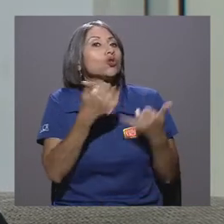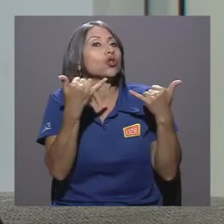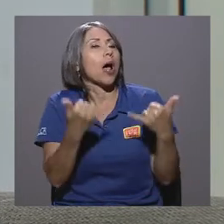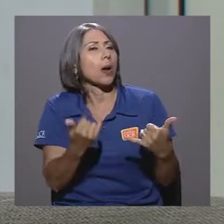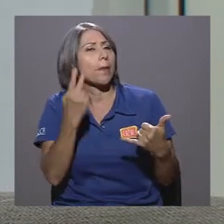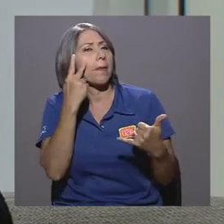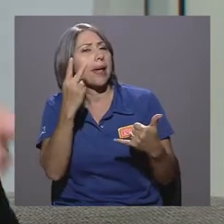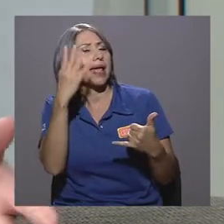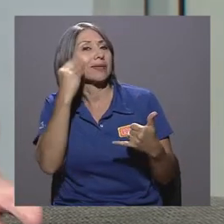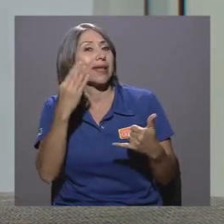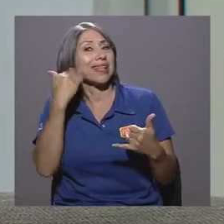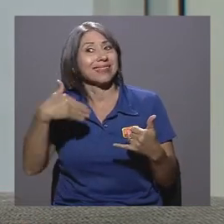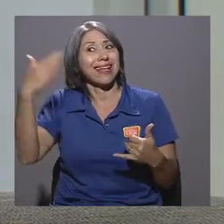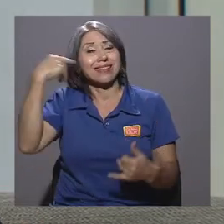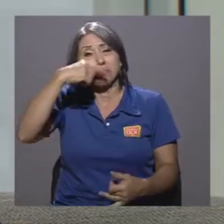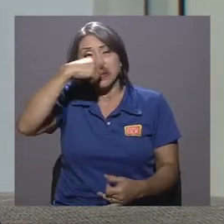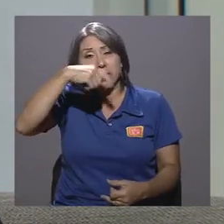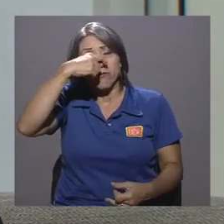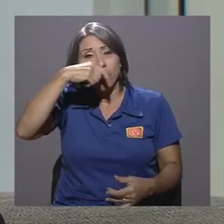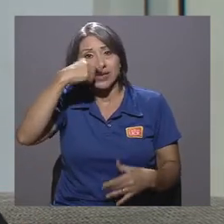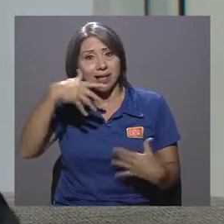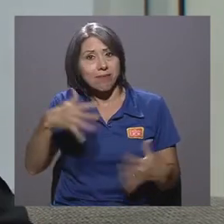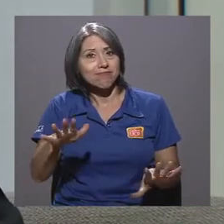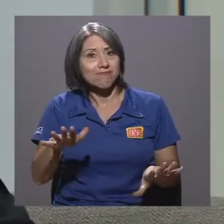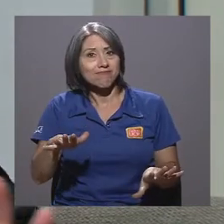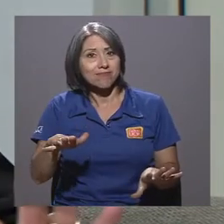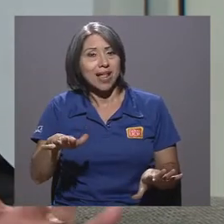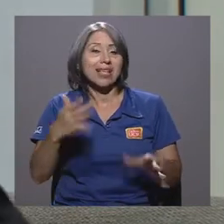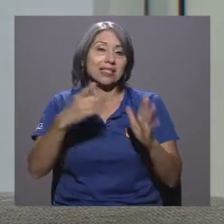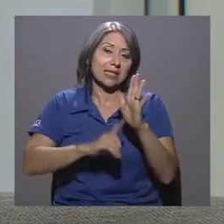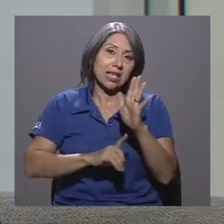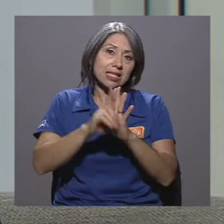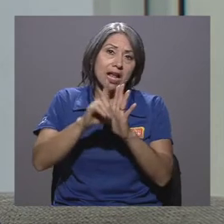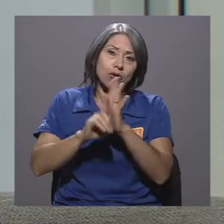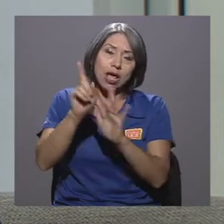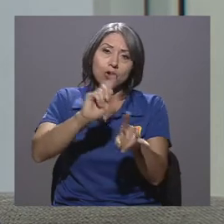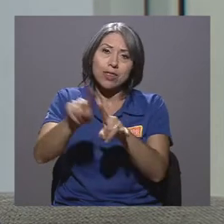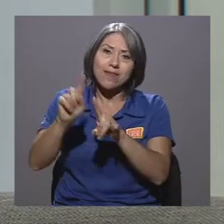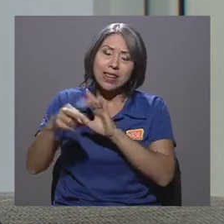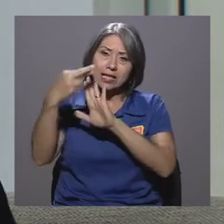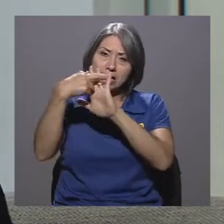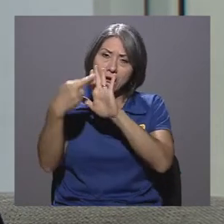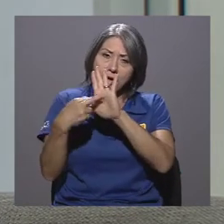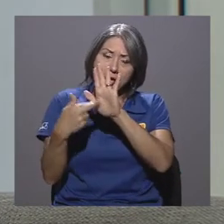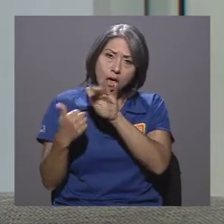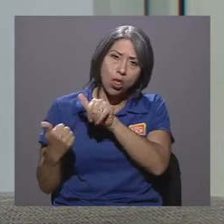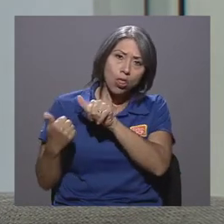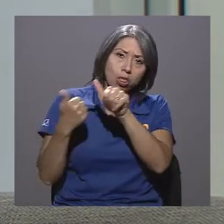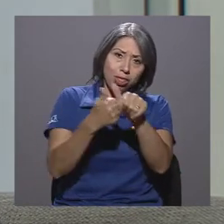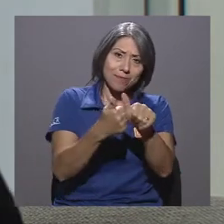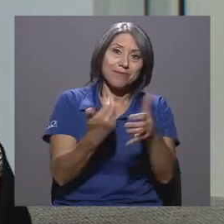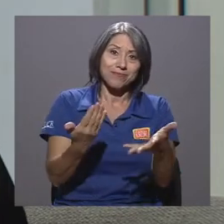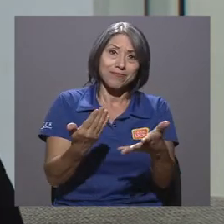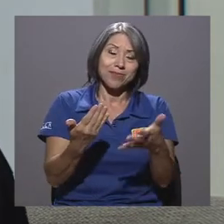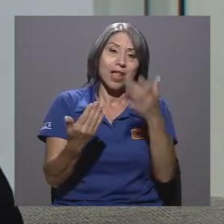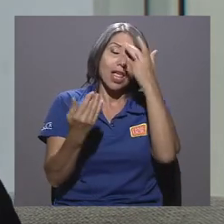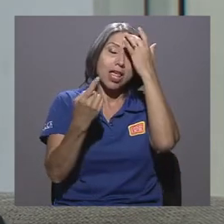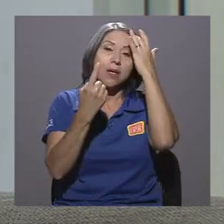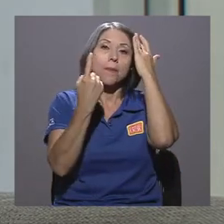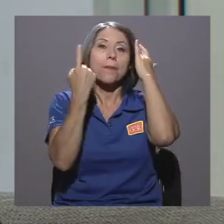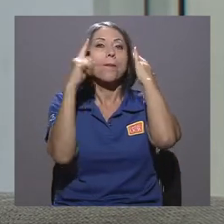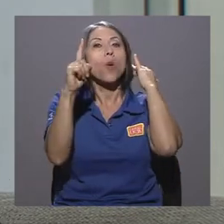experiencia que tuvimos, por ejemplo, con influenza, ¿verdad?, donde se desarrollaron este tipo de protocolos y que por el comportamiento, como es